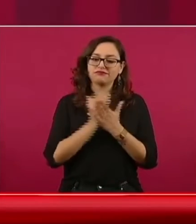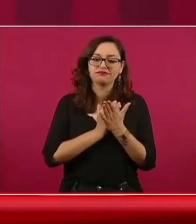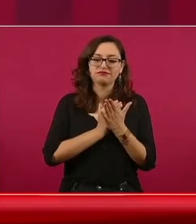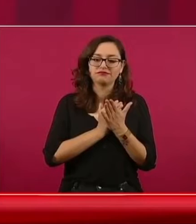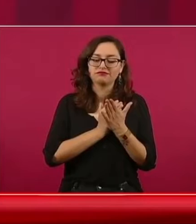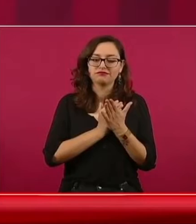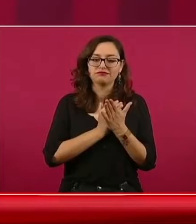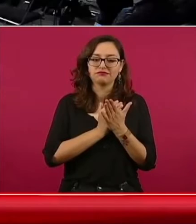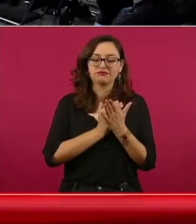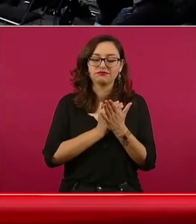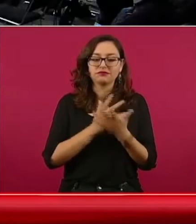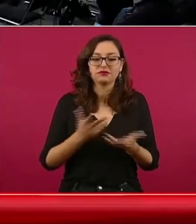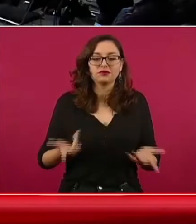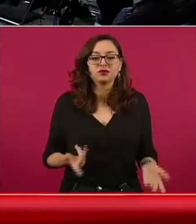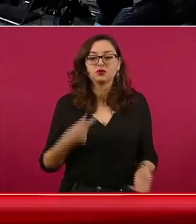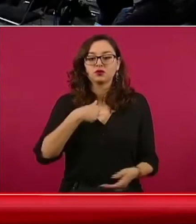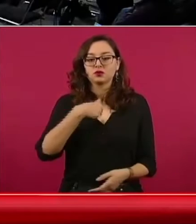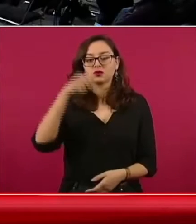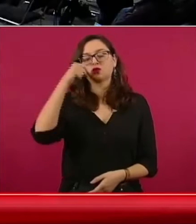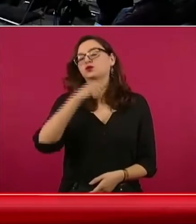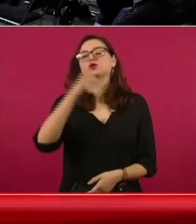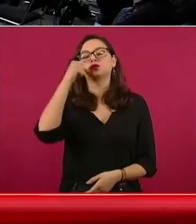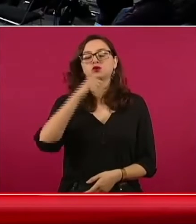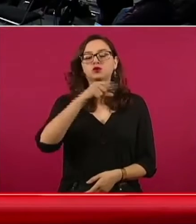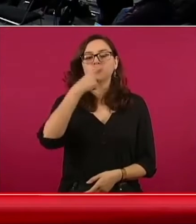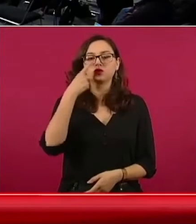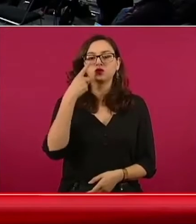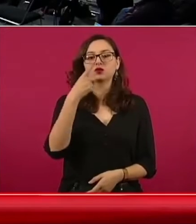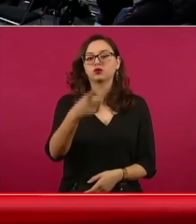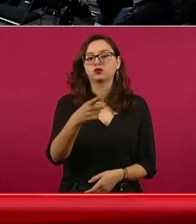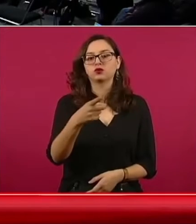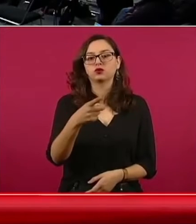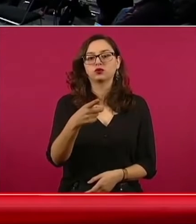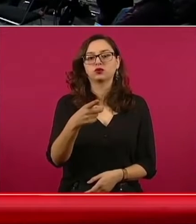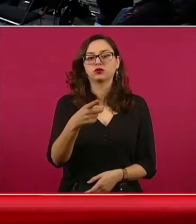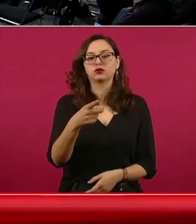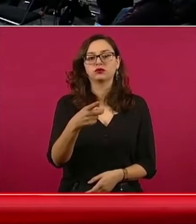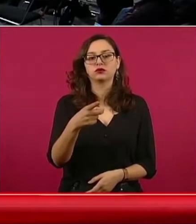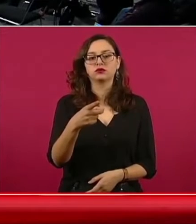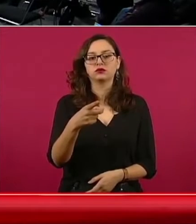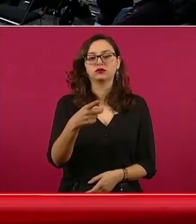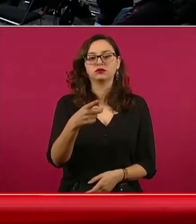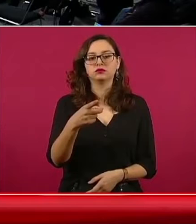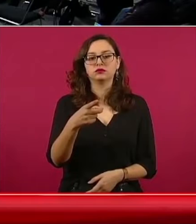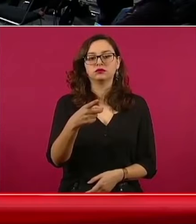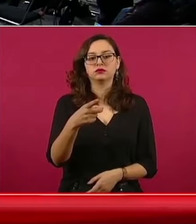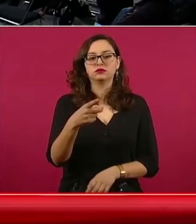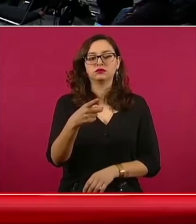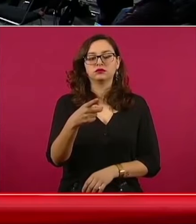yo siempre hablo por ejemplo d